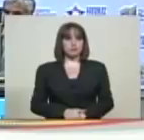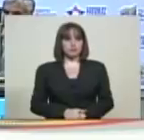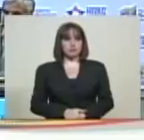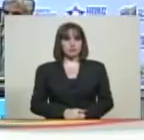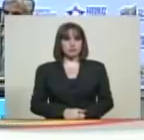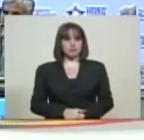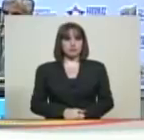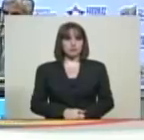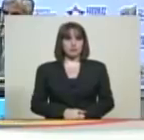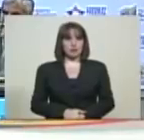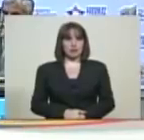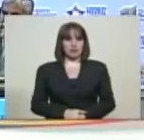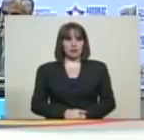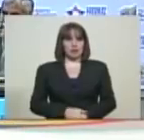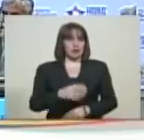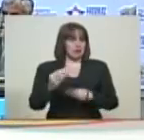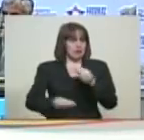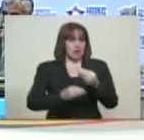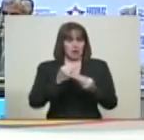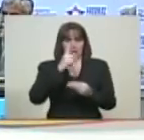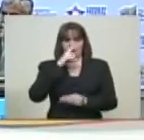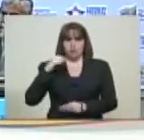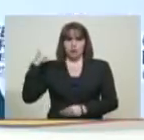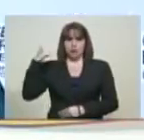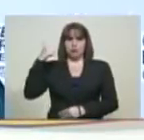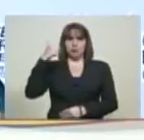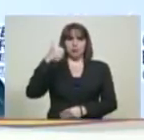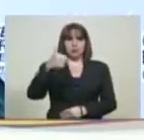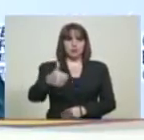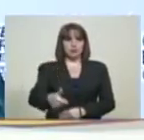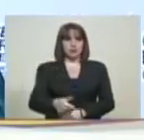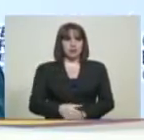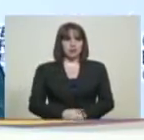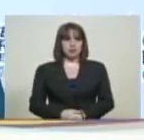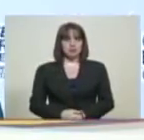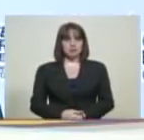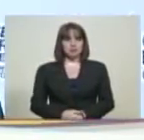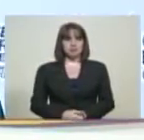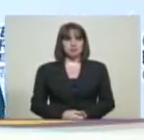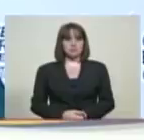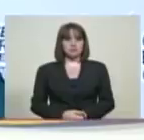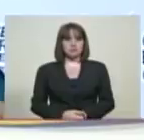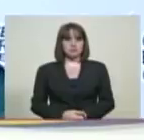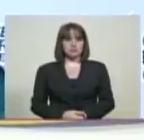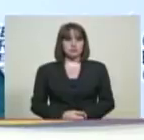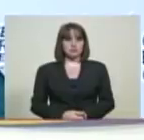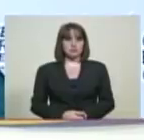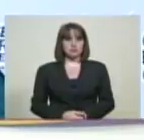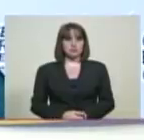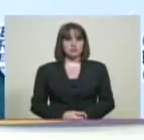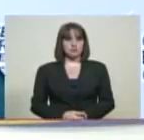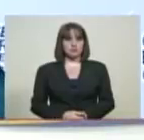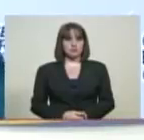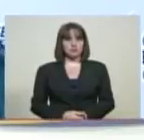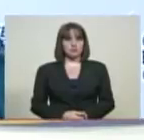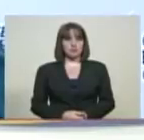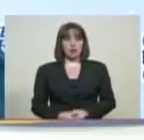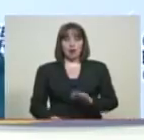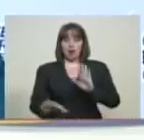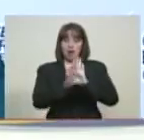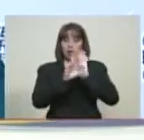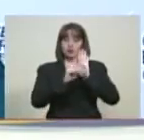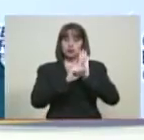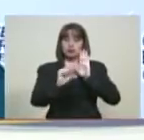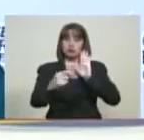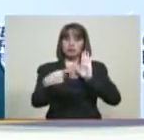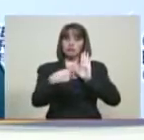sido en el transcurso de la vigencia de nuestra hermosa